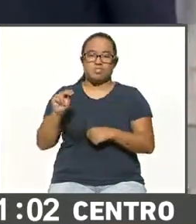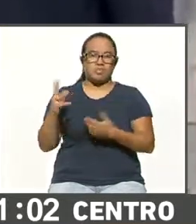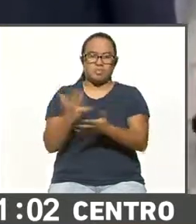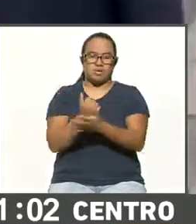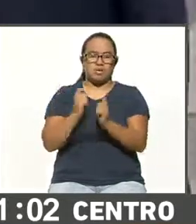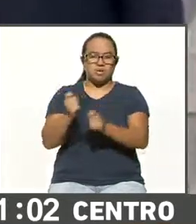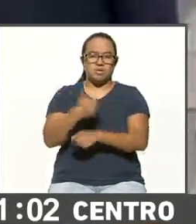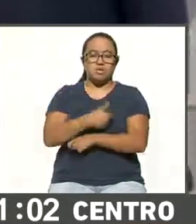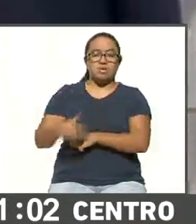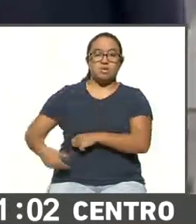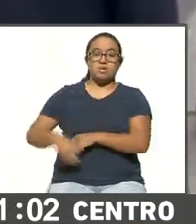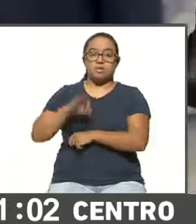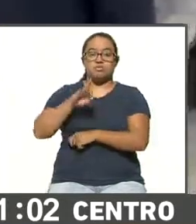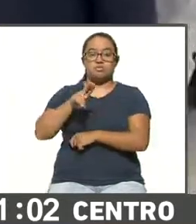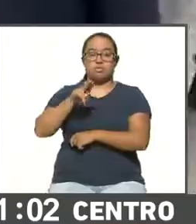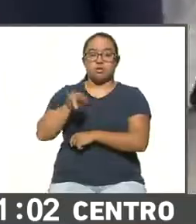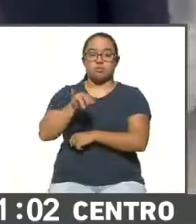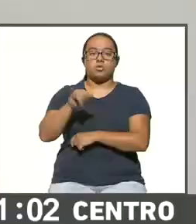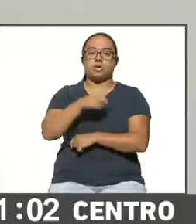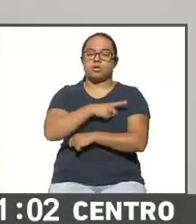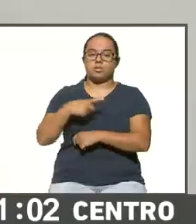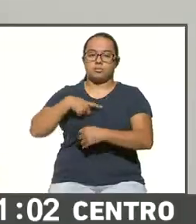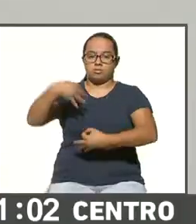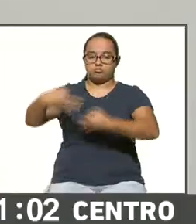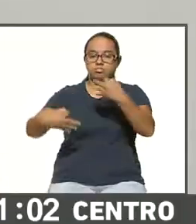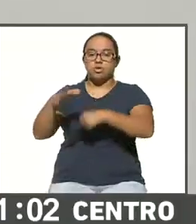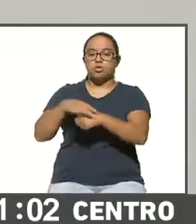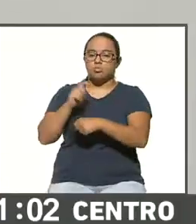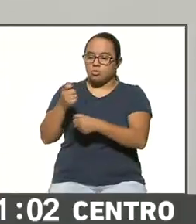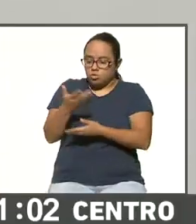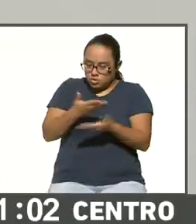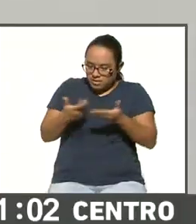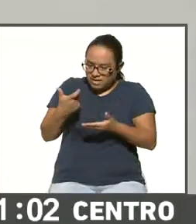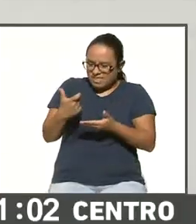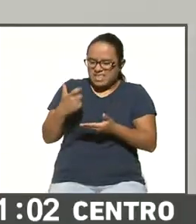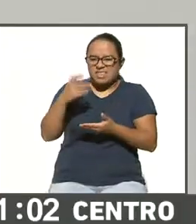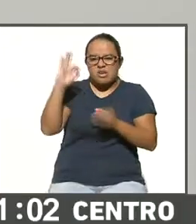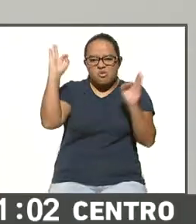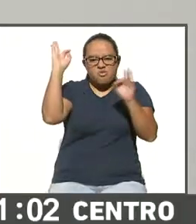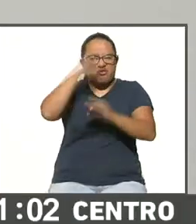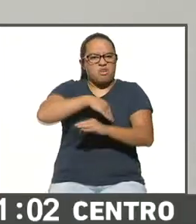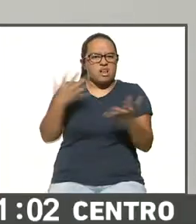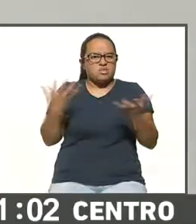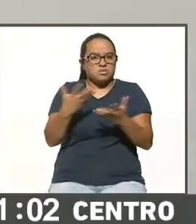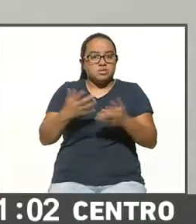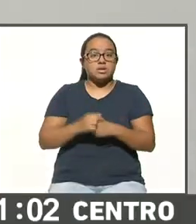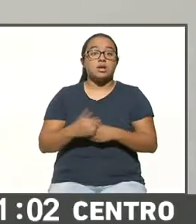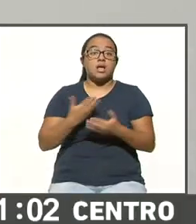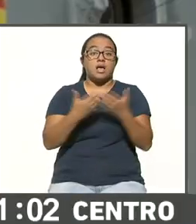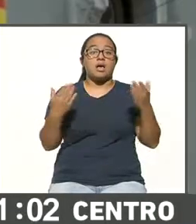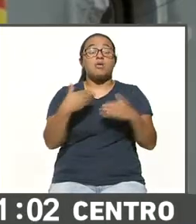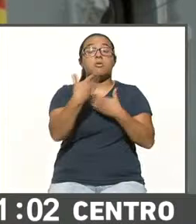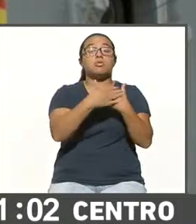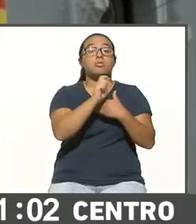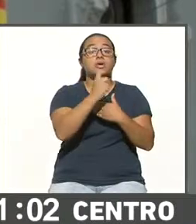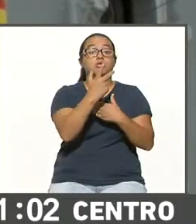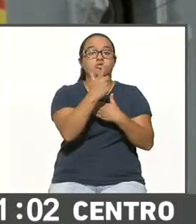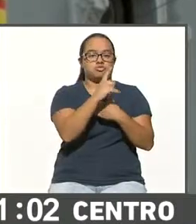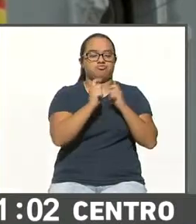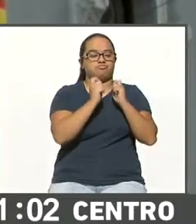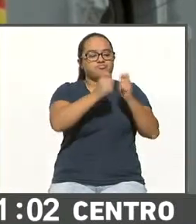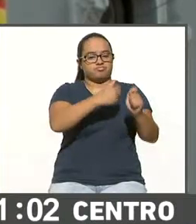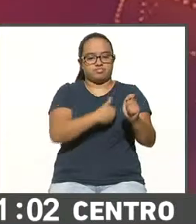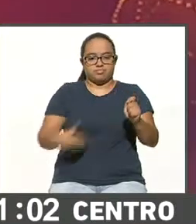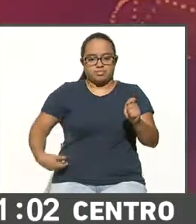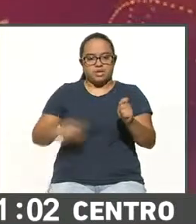presidencia, Fujimori deberá ir a juicio por presunto lavado de dinero. Pedro Castillo asumirá la presidencia el 28 de julio.